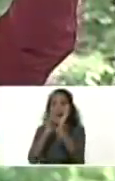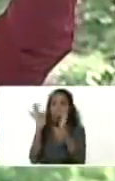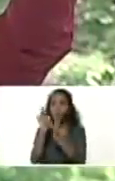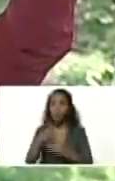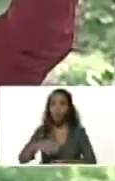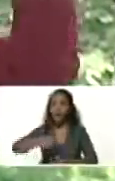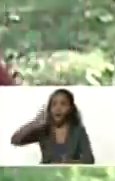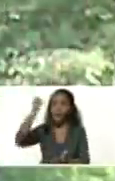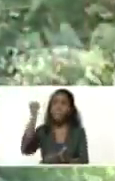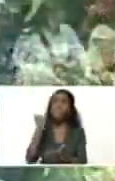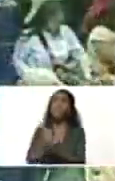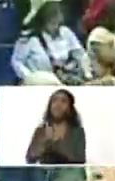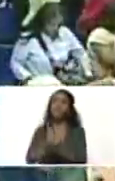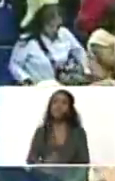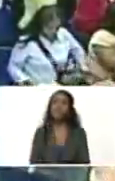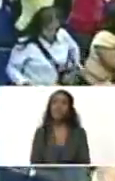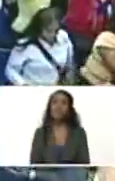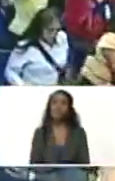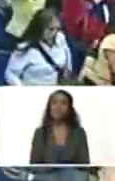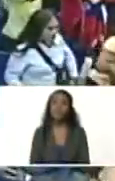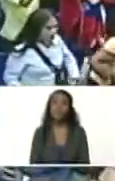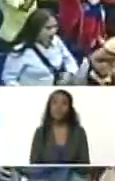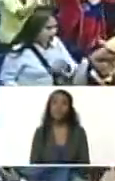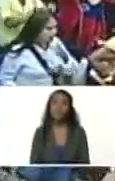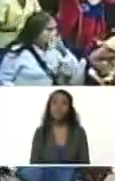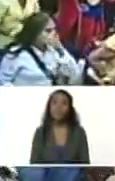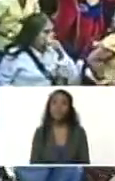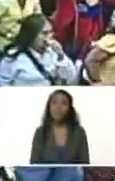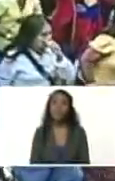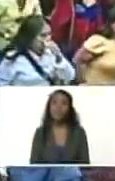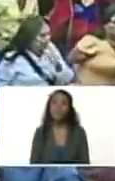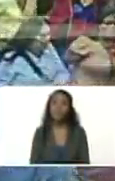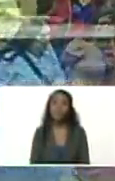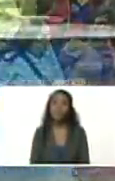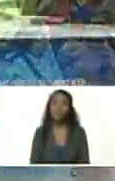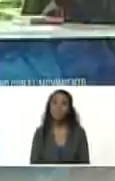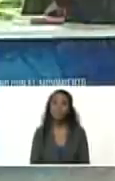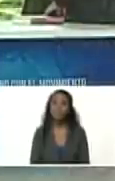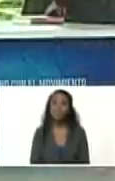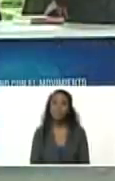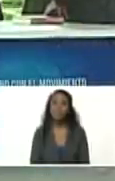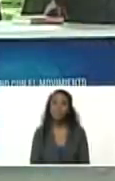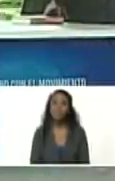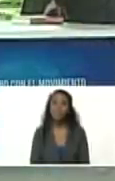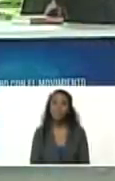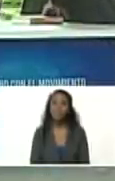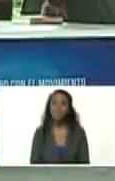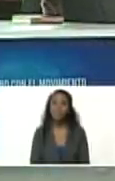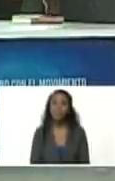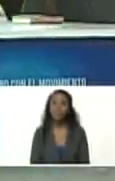Amén, amén. Creemos.